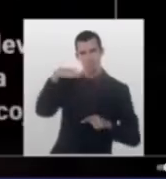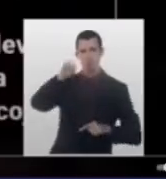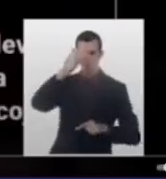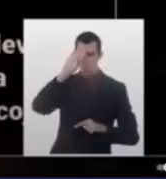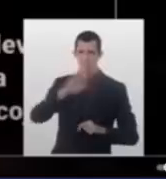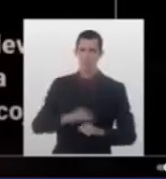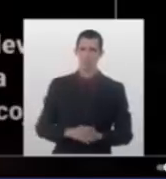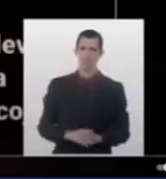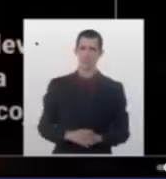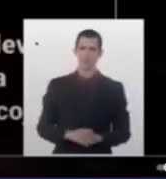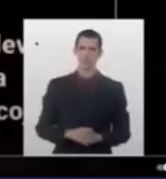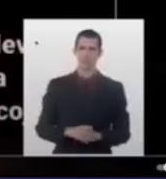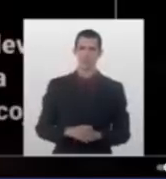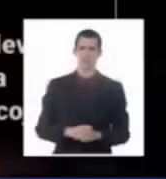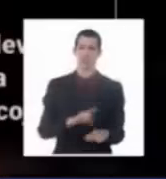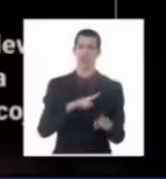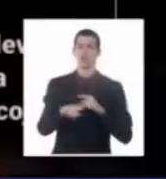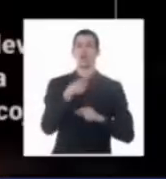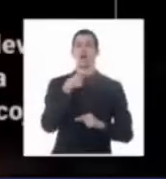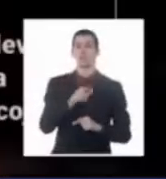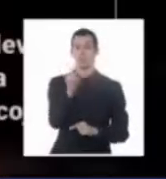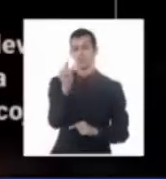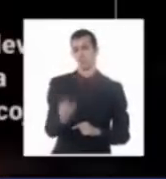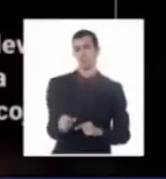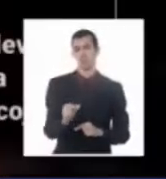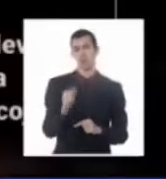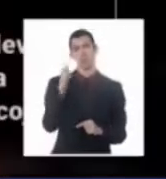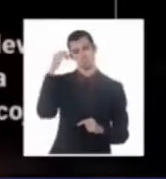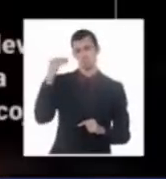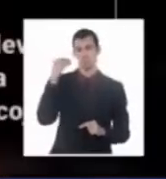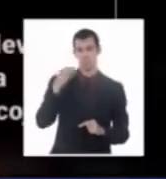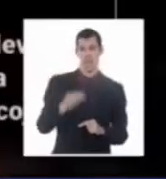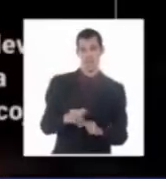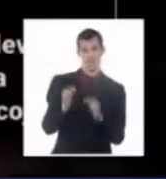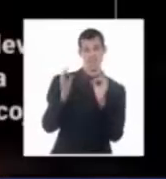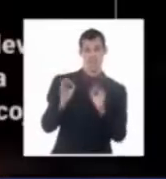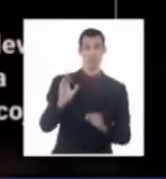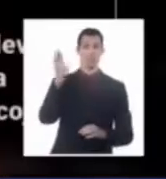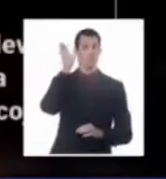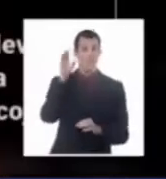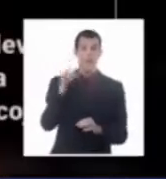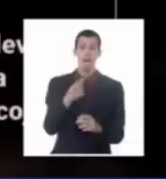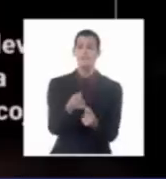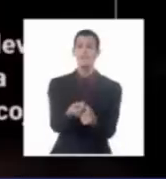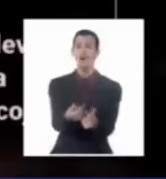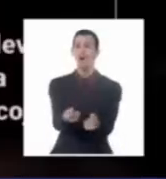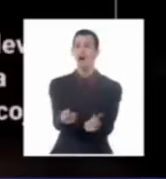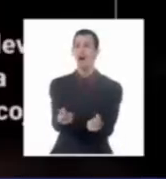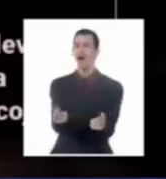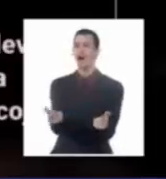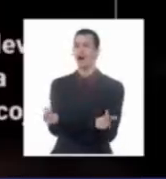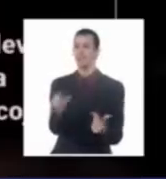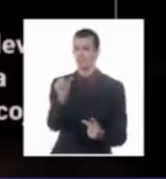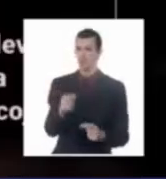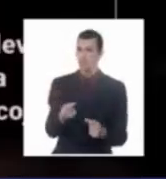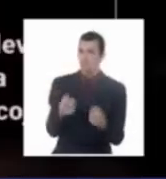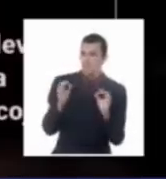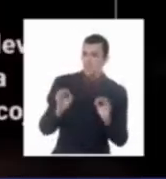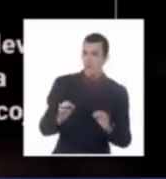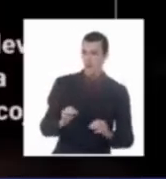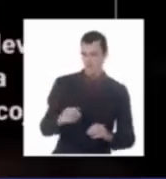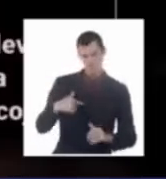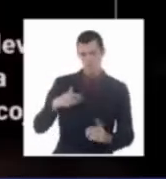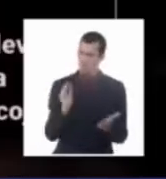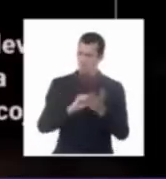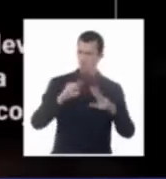colocan información sin verificar y lo que generan es el pánico entre la población Pero eso no es no son reales además